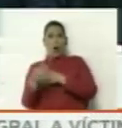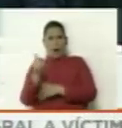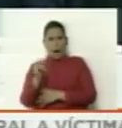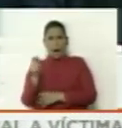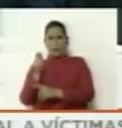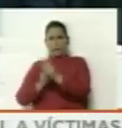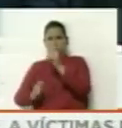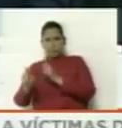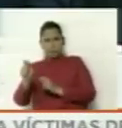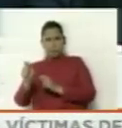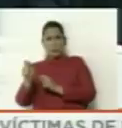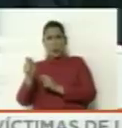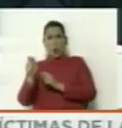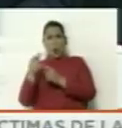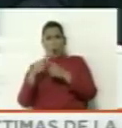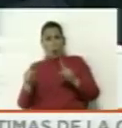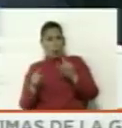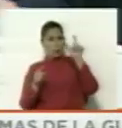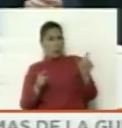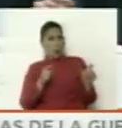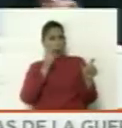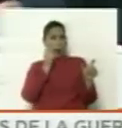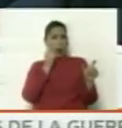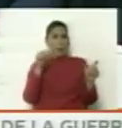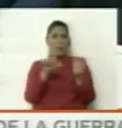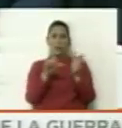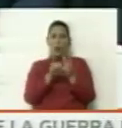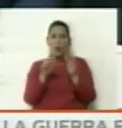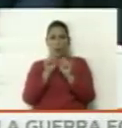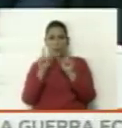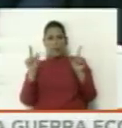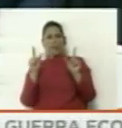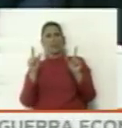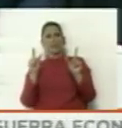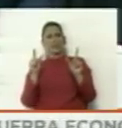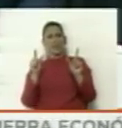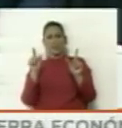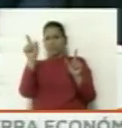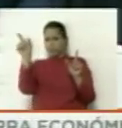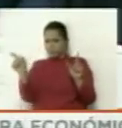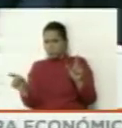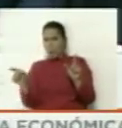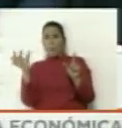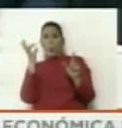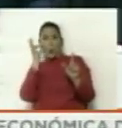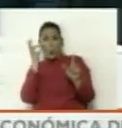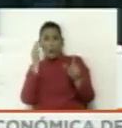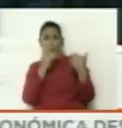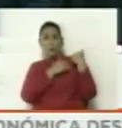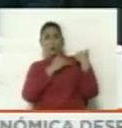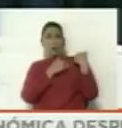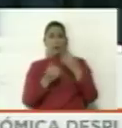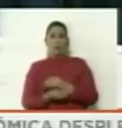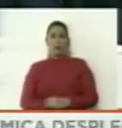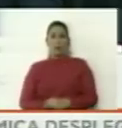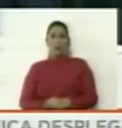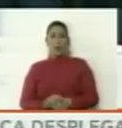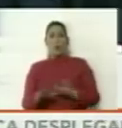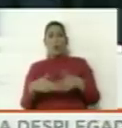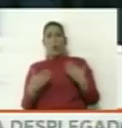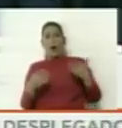intercambios con el señor Marrero, donde aparece esta señora Rosana como responsable. Cuando el señor